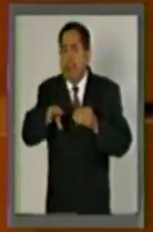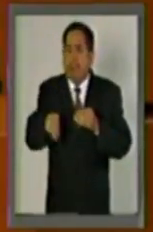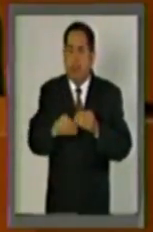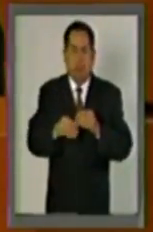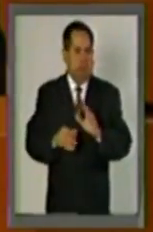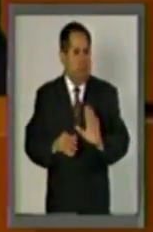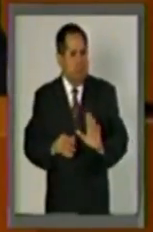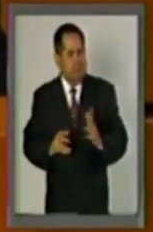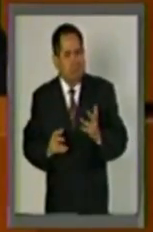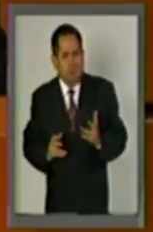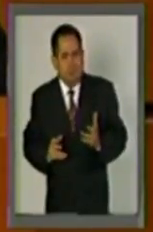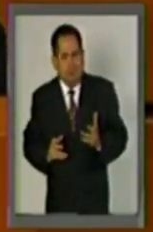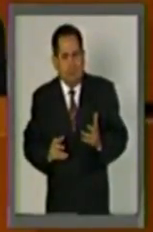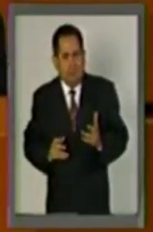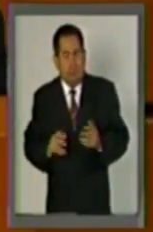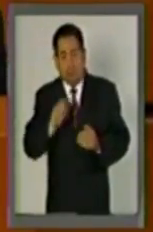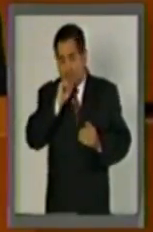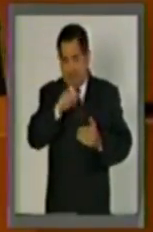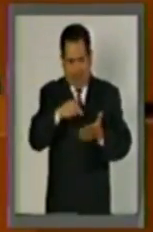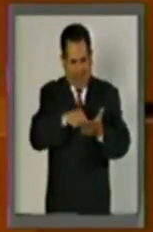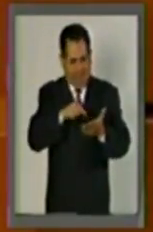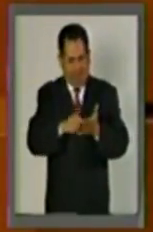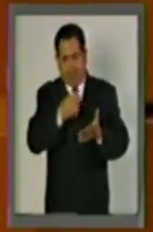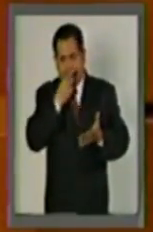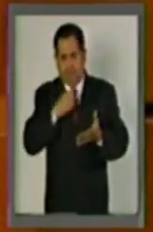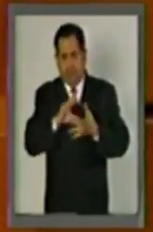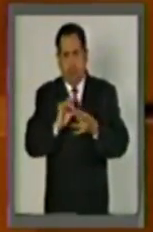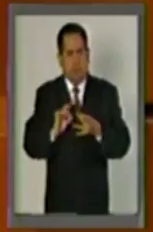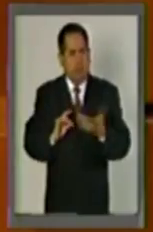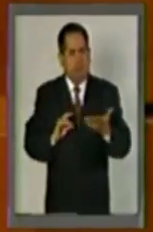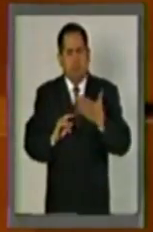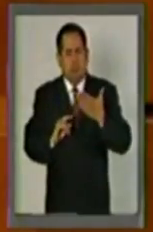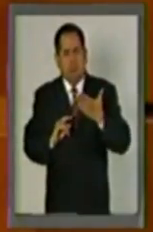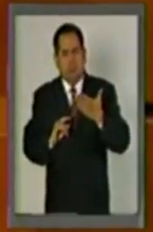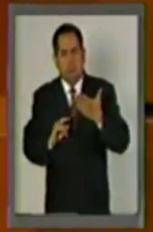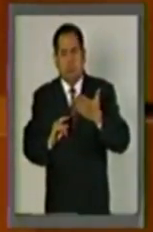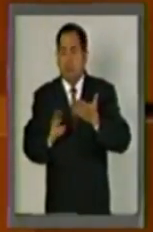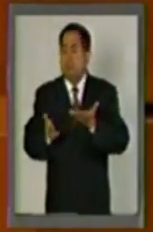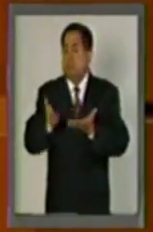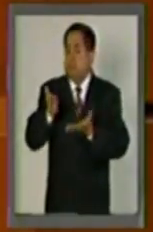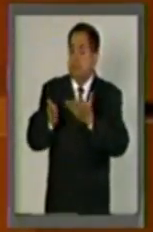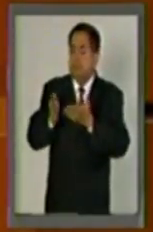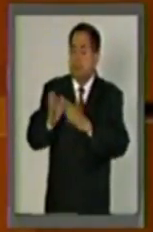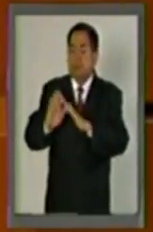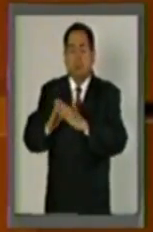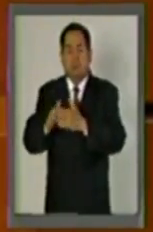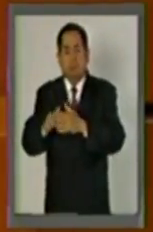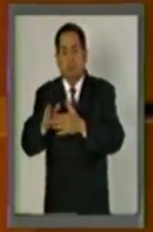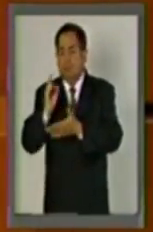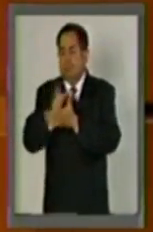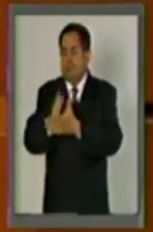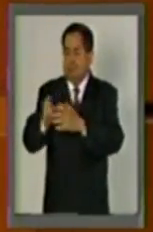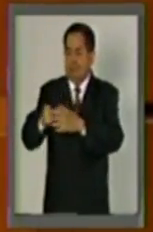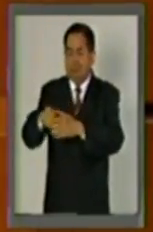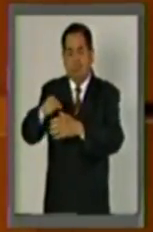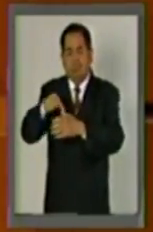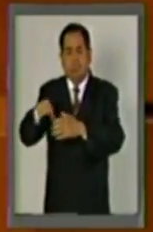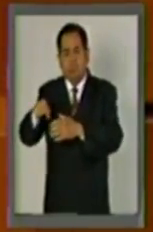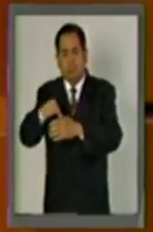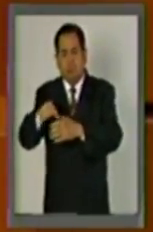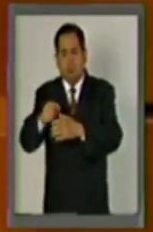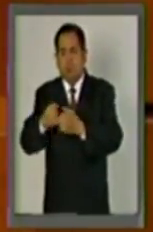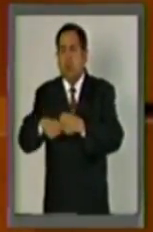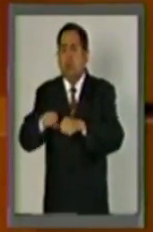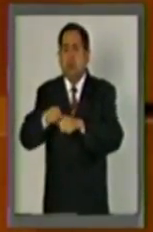Al mismo tiempo nos circunscriben únicamente a las concesiones específicas de uso